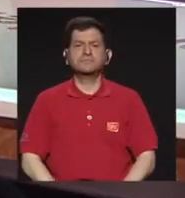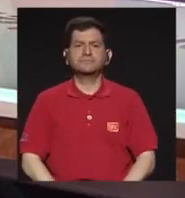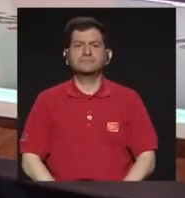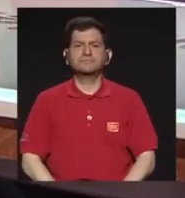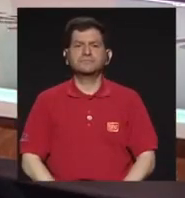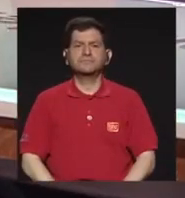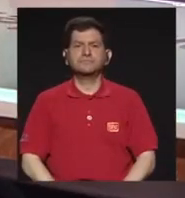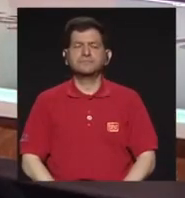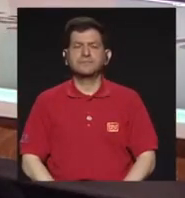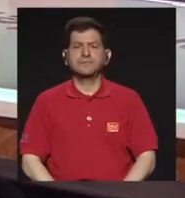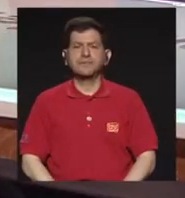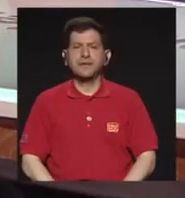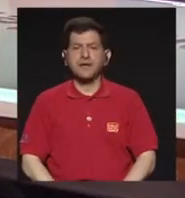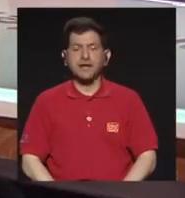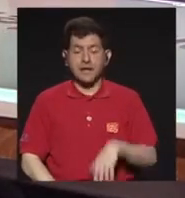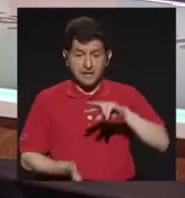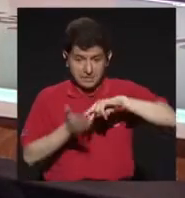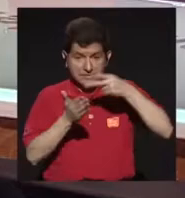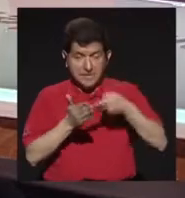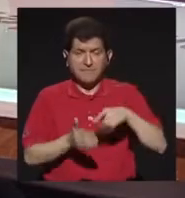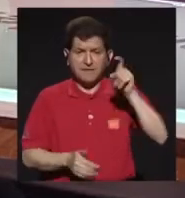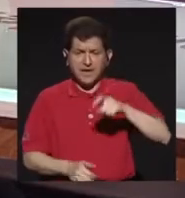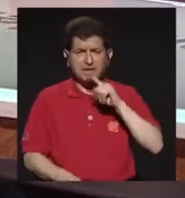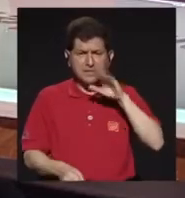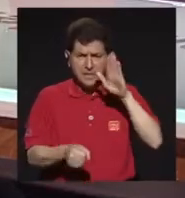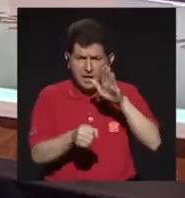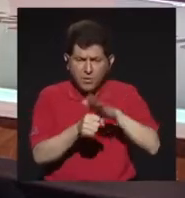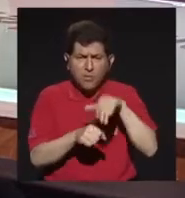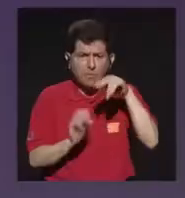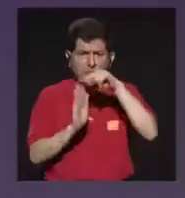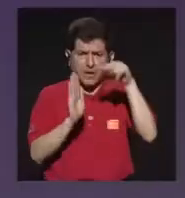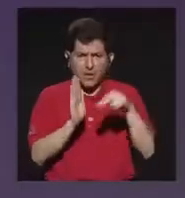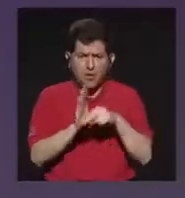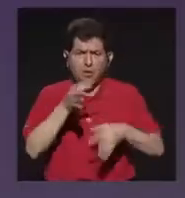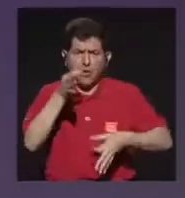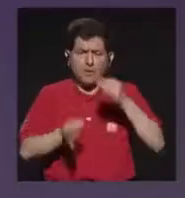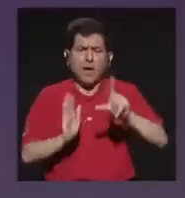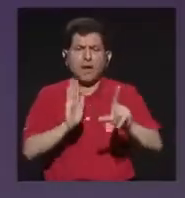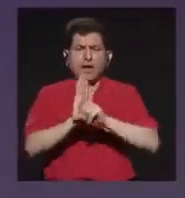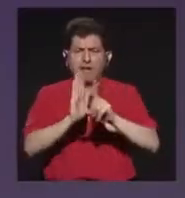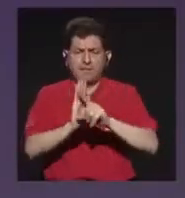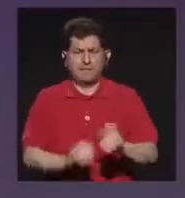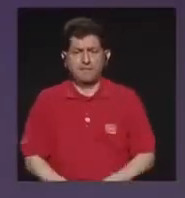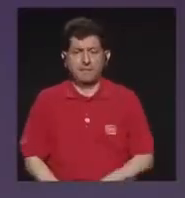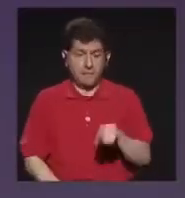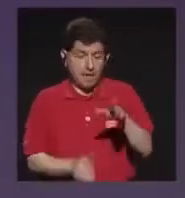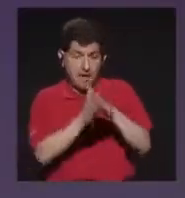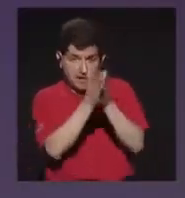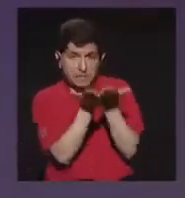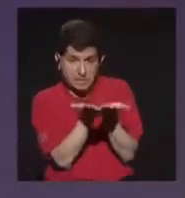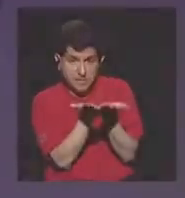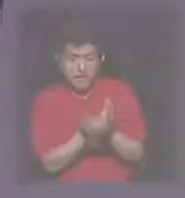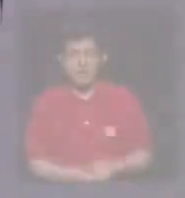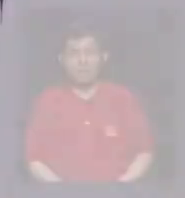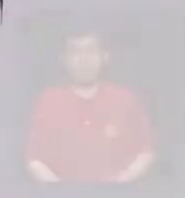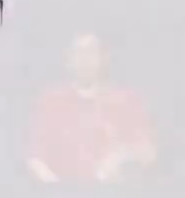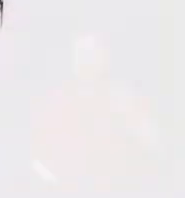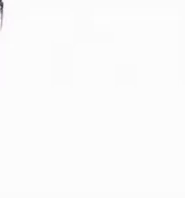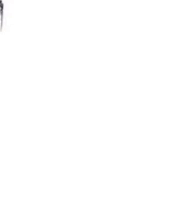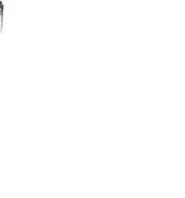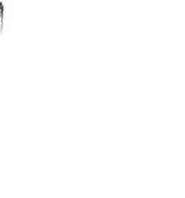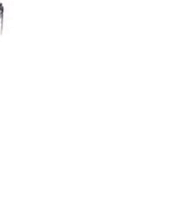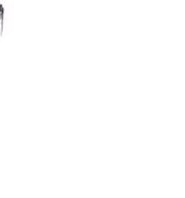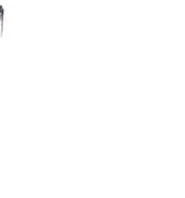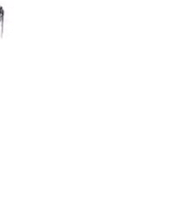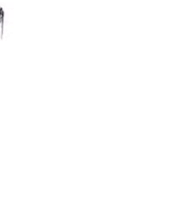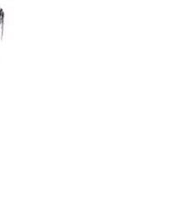Vamos a ir siendo un poco más consecuentes con ese marco jurídico-legal. Y este libro de Sergio Meresman me